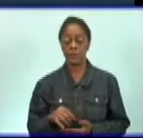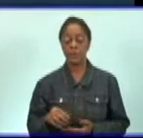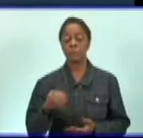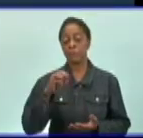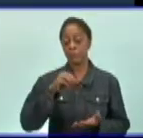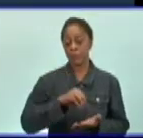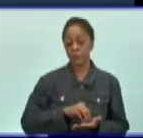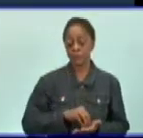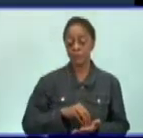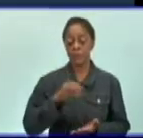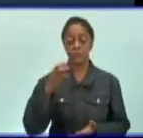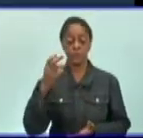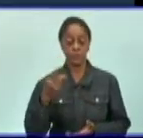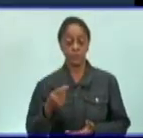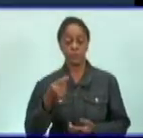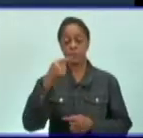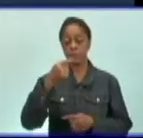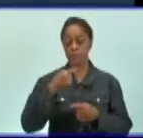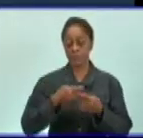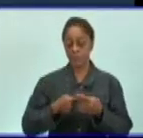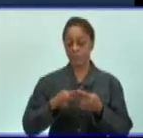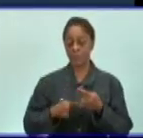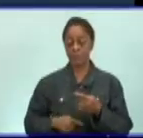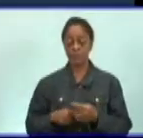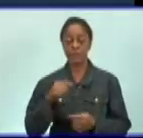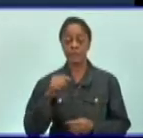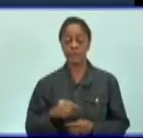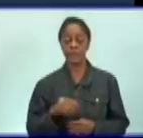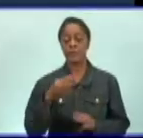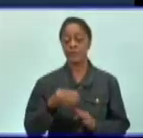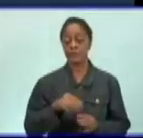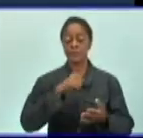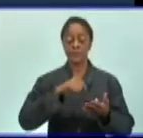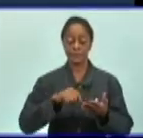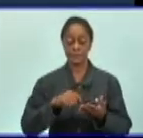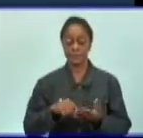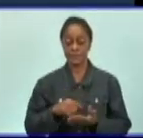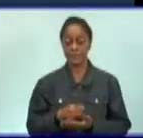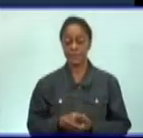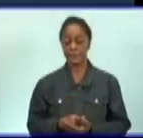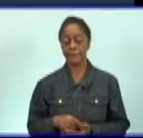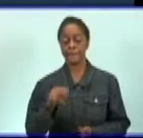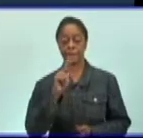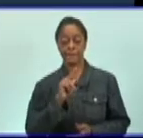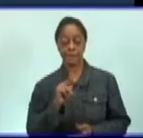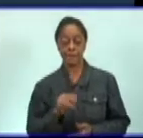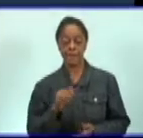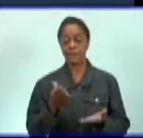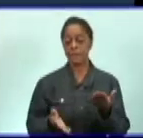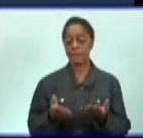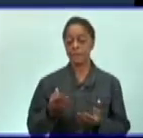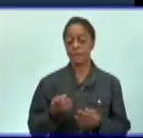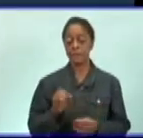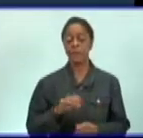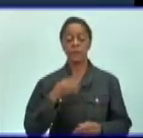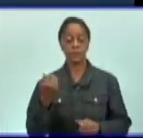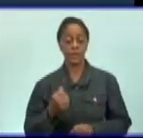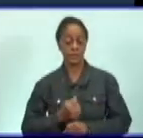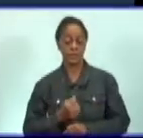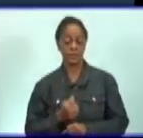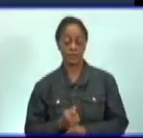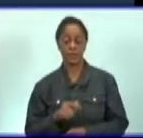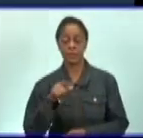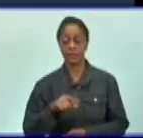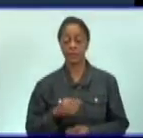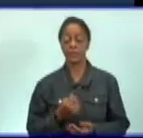número debajo del otro y asignamos o escribimos la unidad de medida con la que se está trabajando, que en